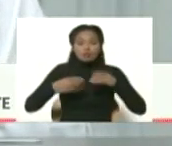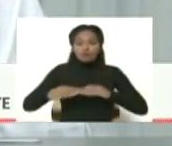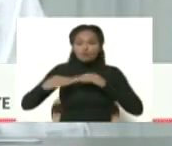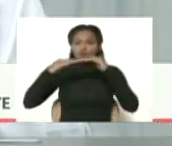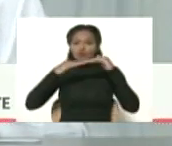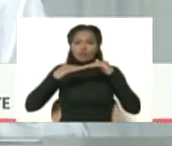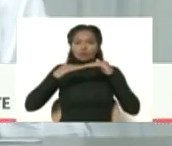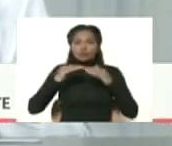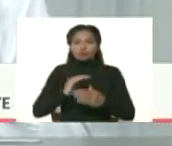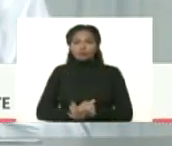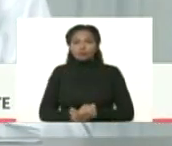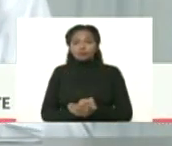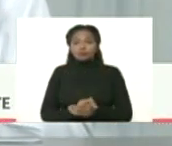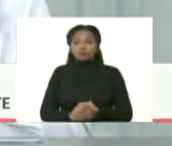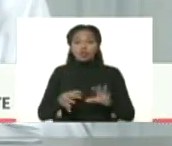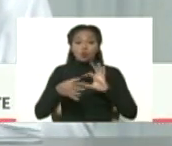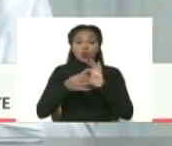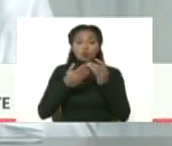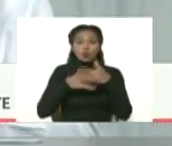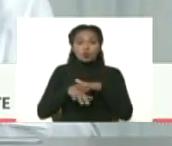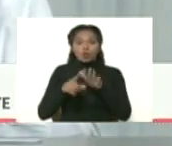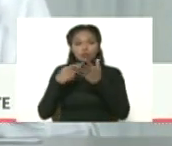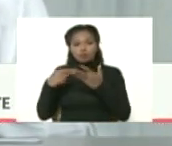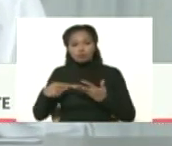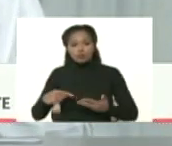igualdad, de la unión en la diversidad.